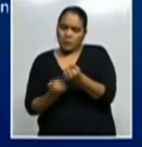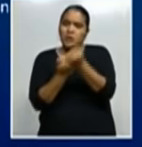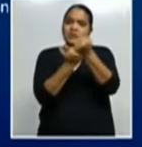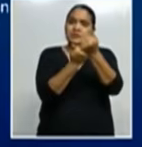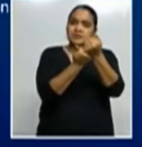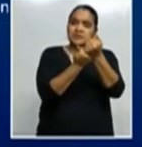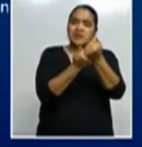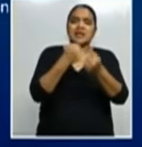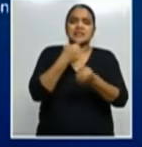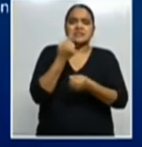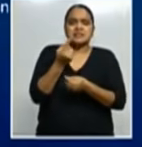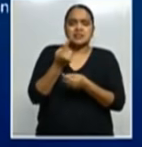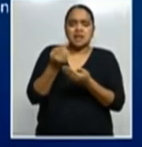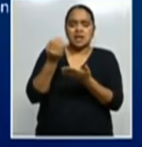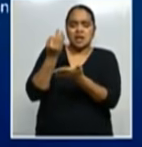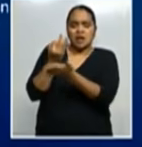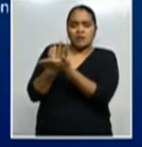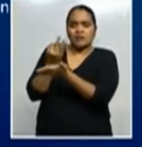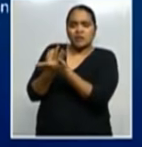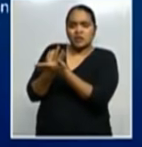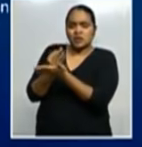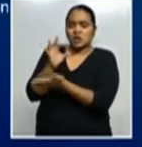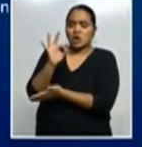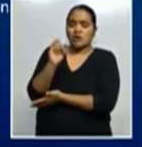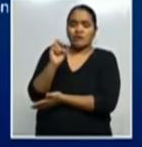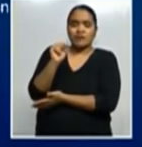la iniciativa del Fondo de Garantías,